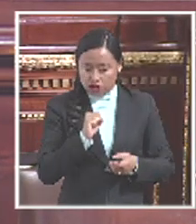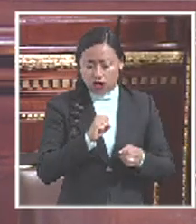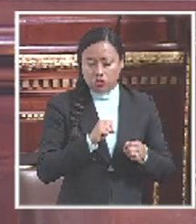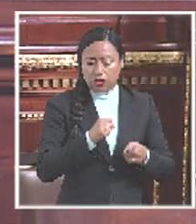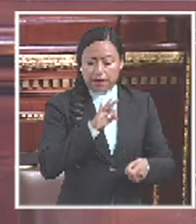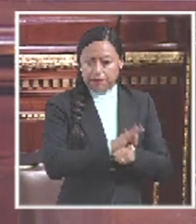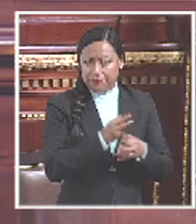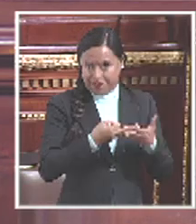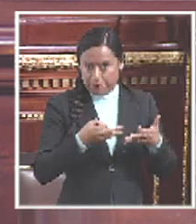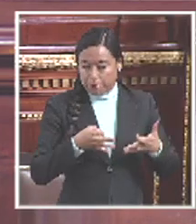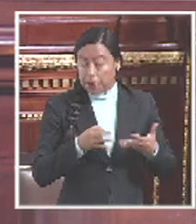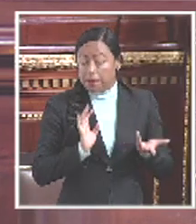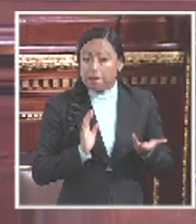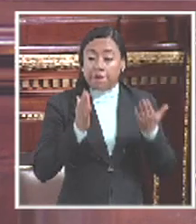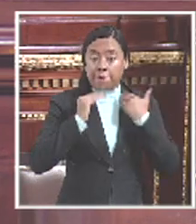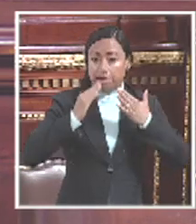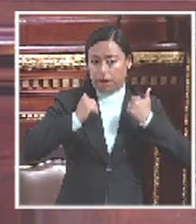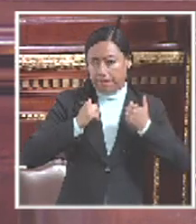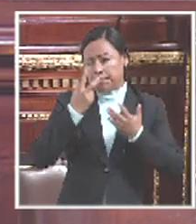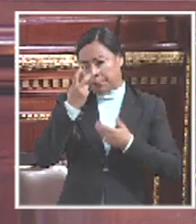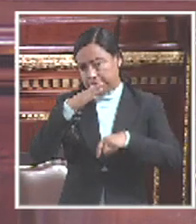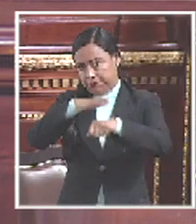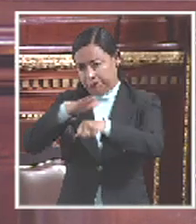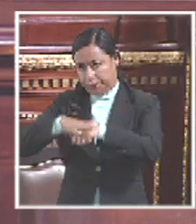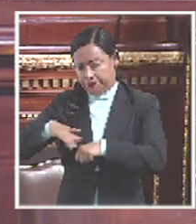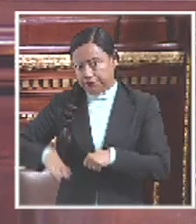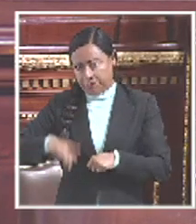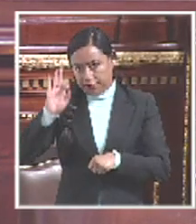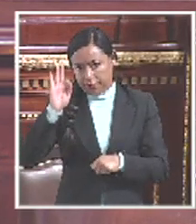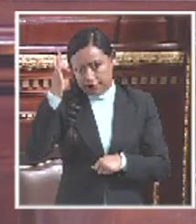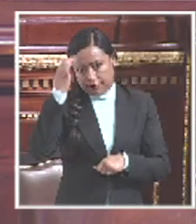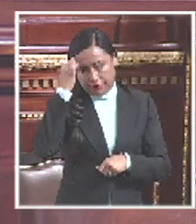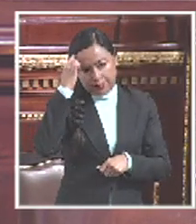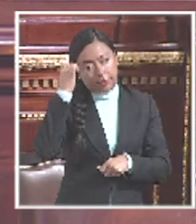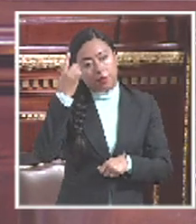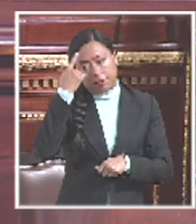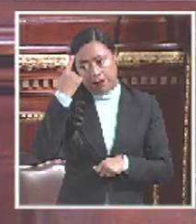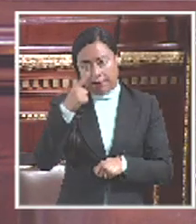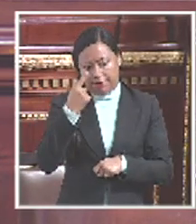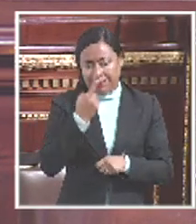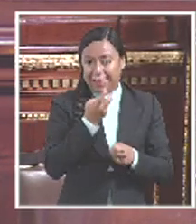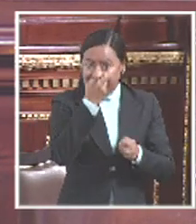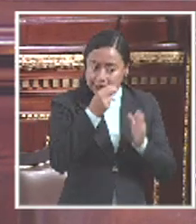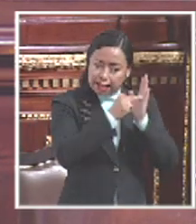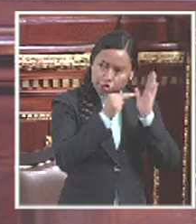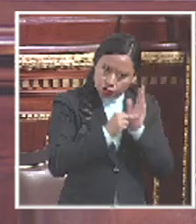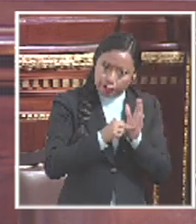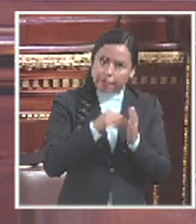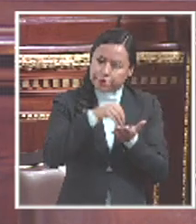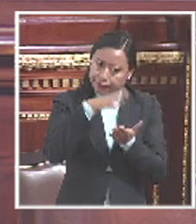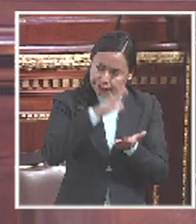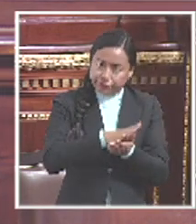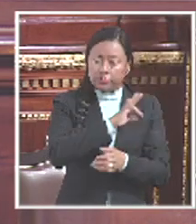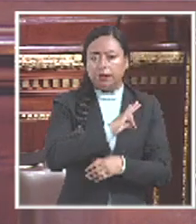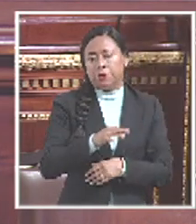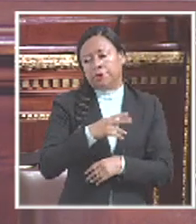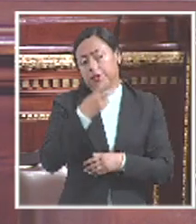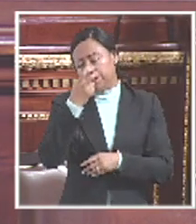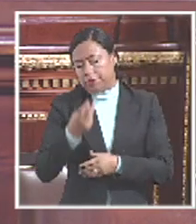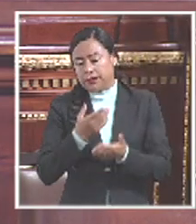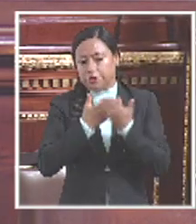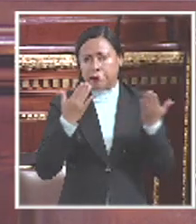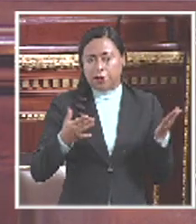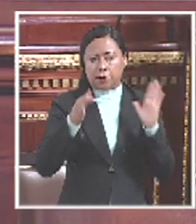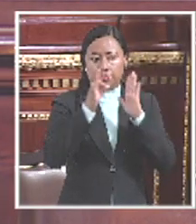punto de acuerdo estamos exhortando al gobierno federal a que emita esta norma. Entonces el punto de acuerdo consiste en